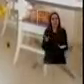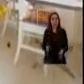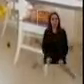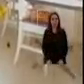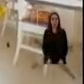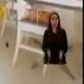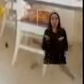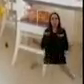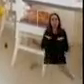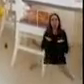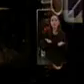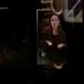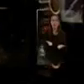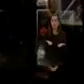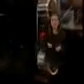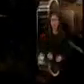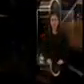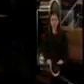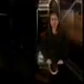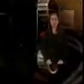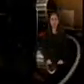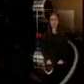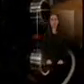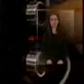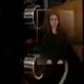¿Lo vamos a poner?